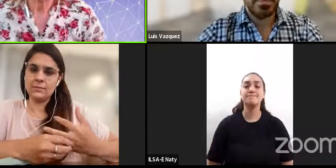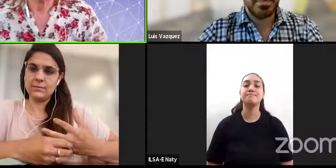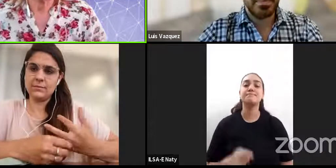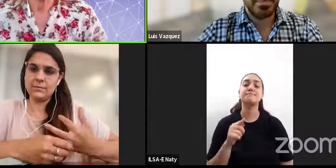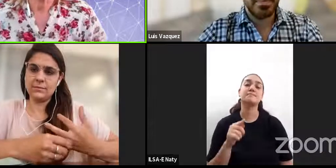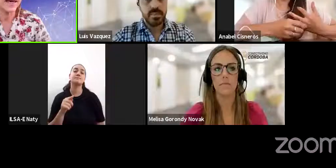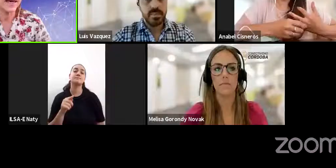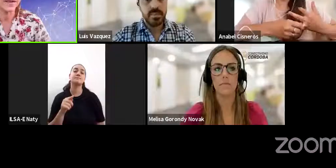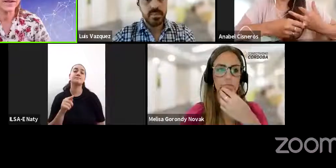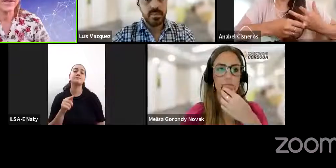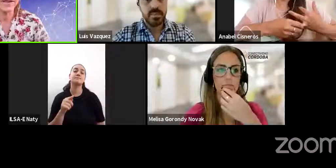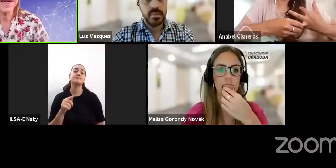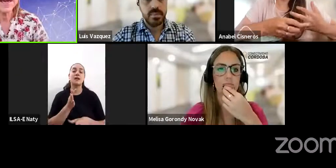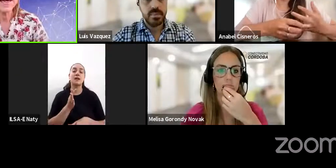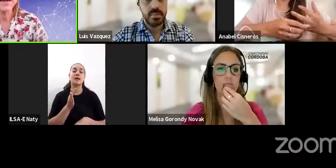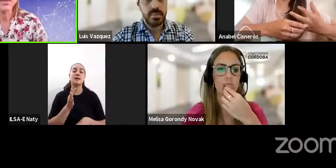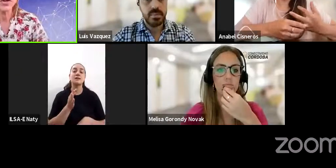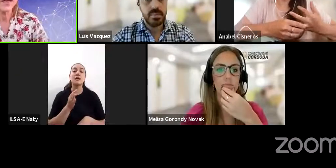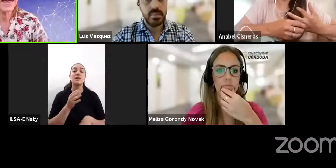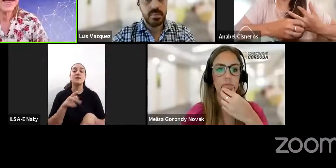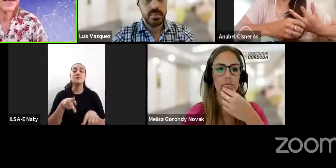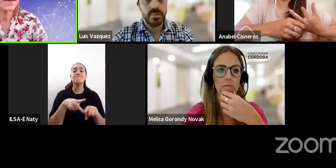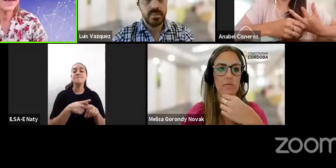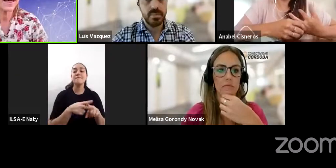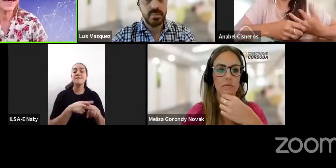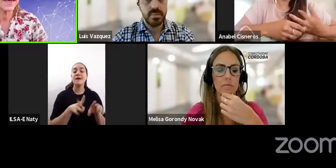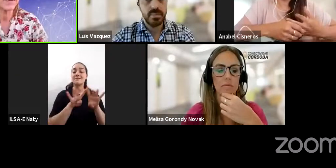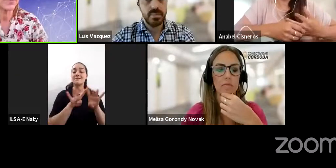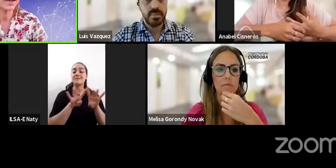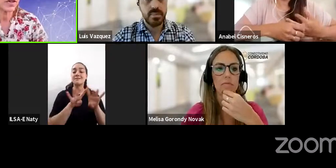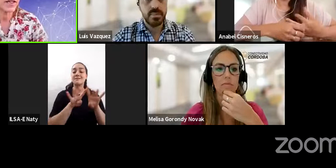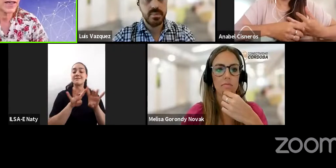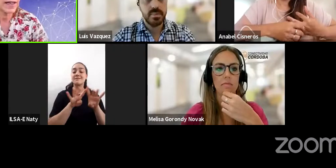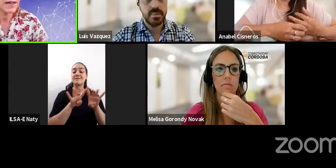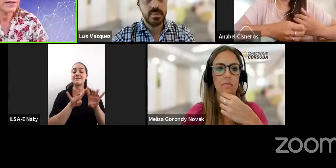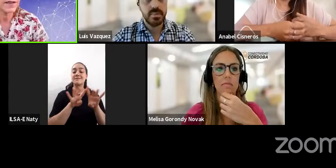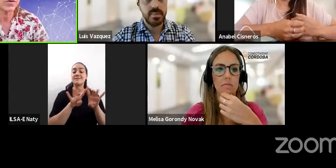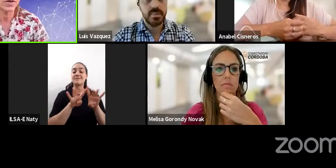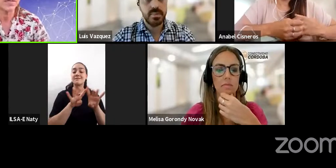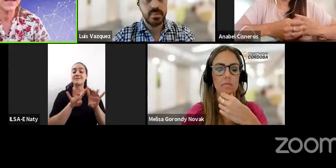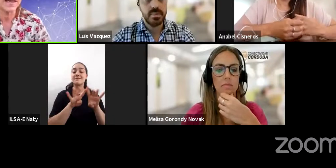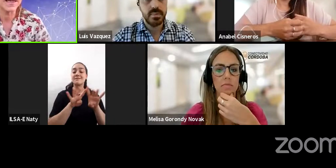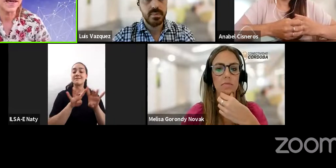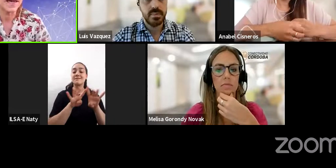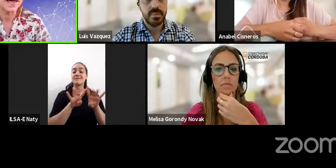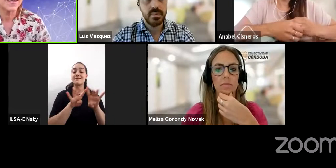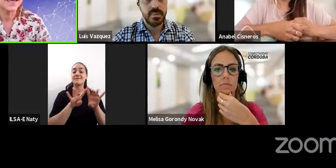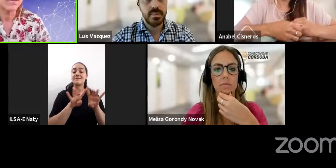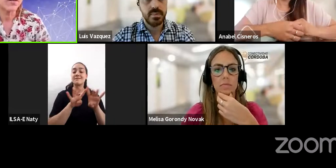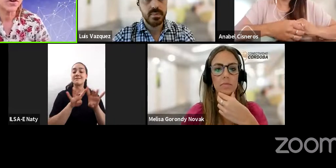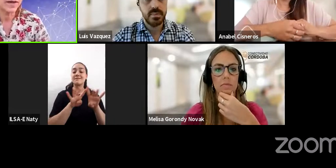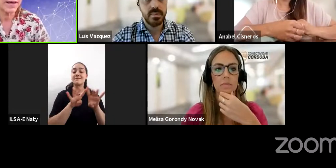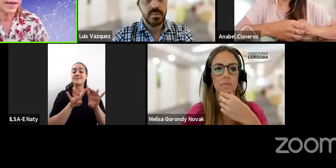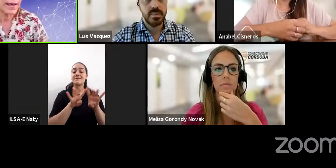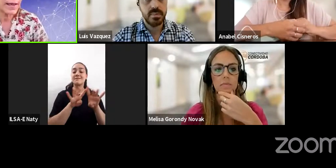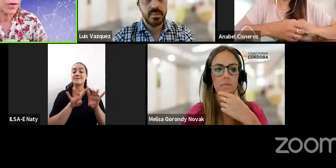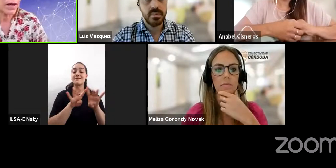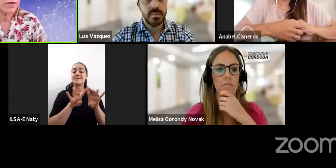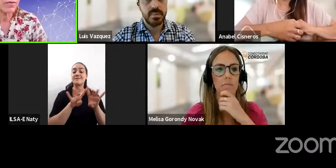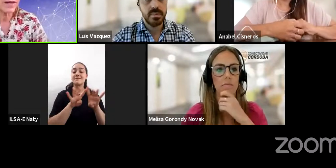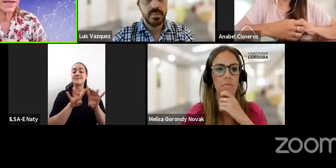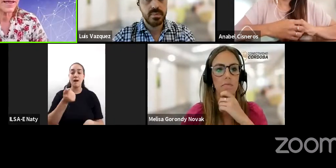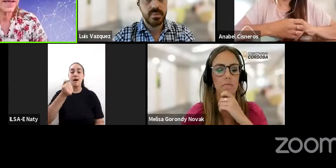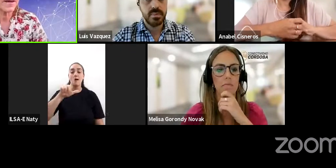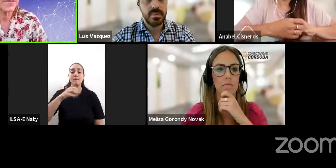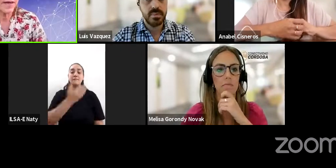ciberdelito en la capital federal en Buenos Aires y va a estar Alfredo Reyes Craft que es un especialista en informática y en